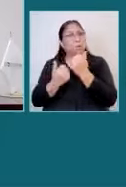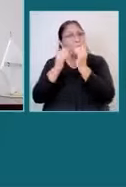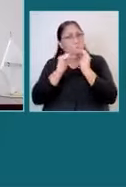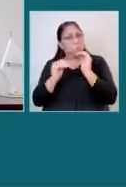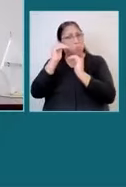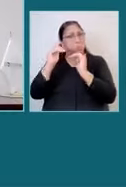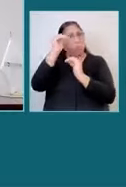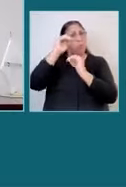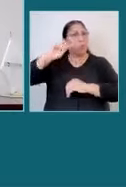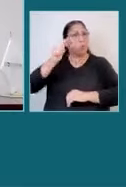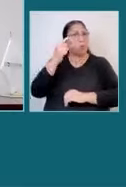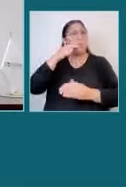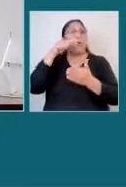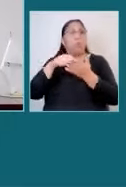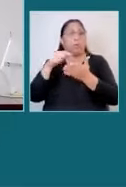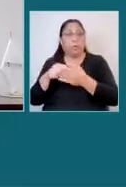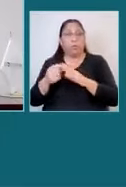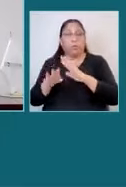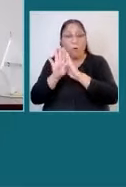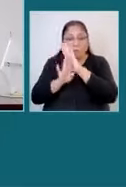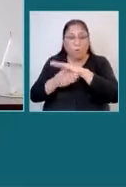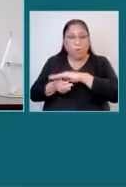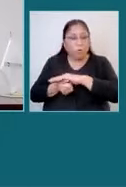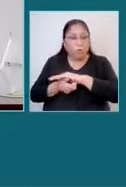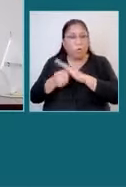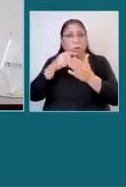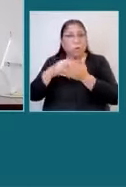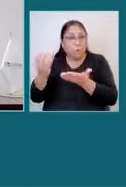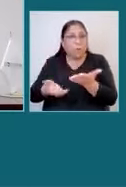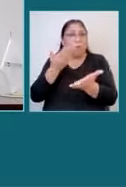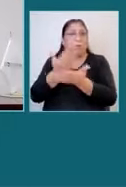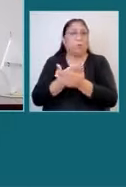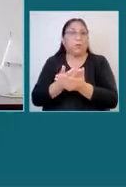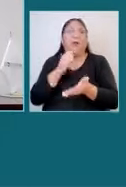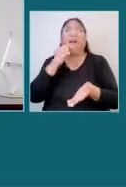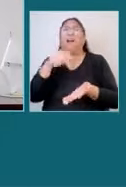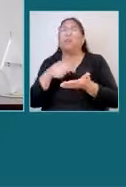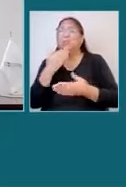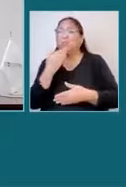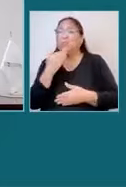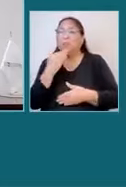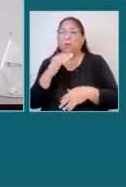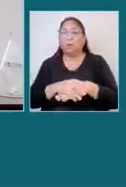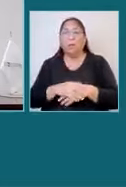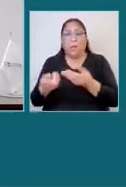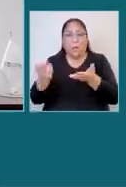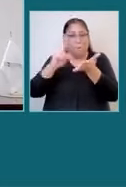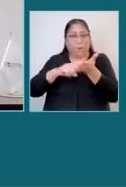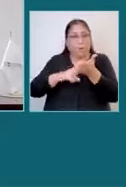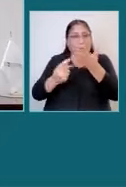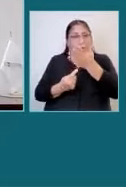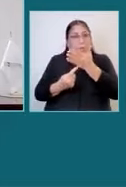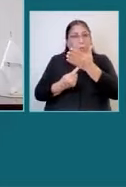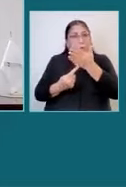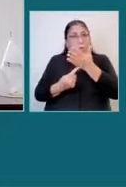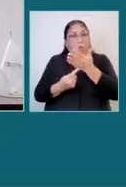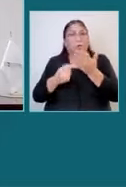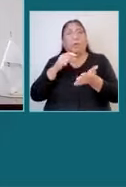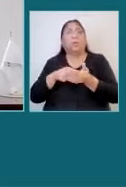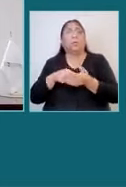priorizados por estos fondos que postulan al FCI, se encuentran las startups en sectores como fintech,